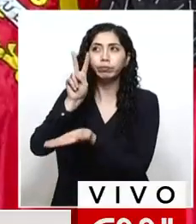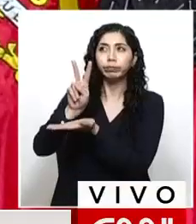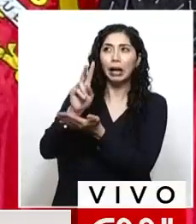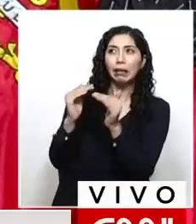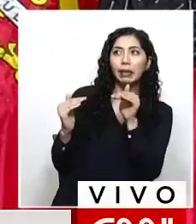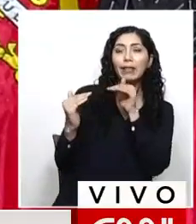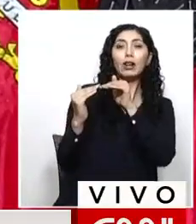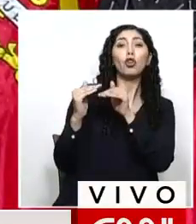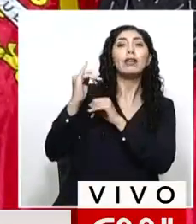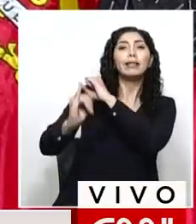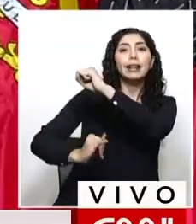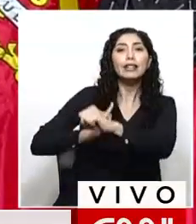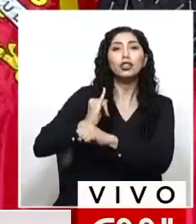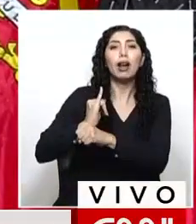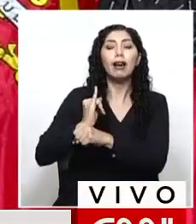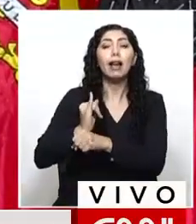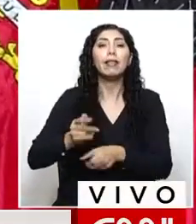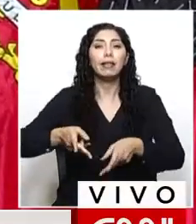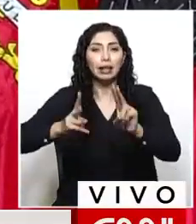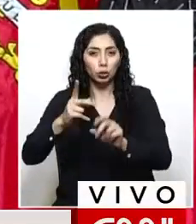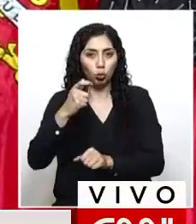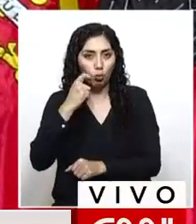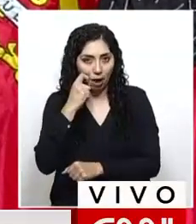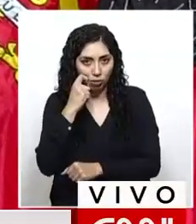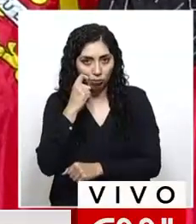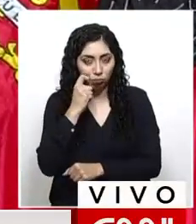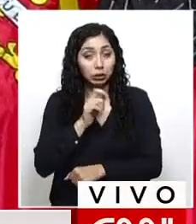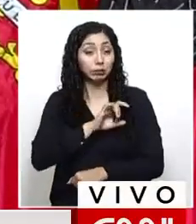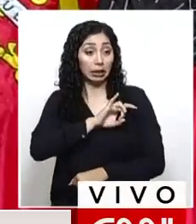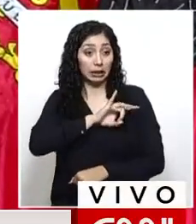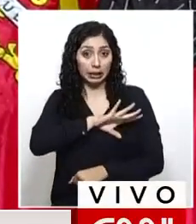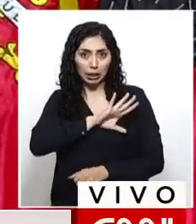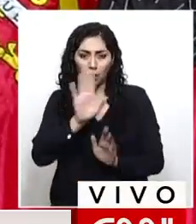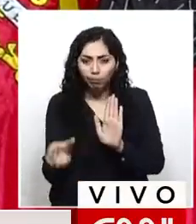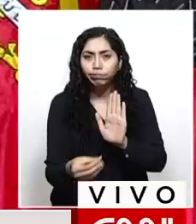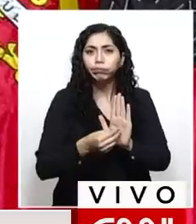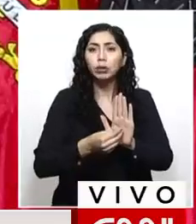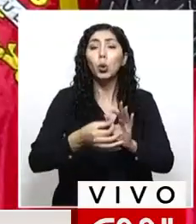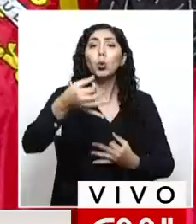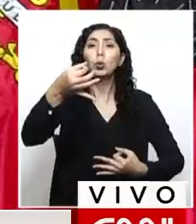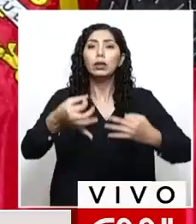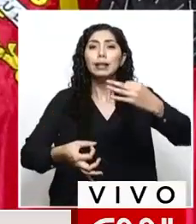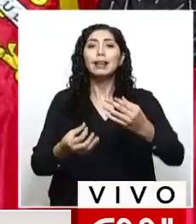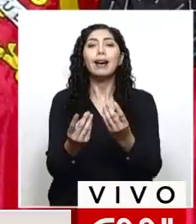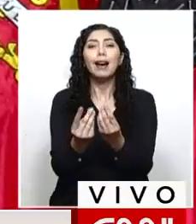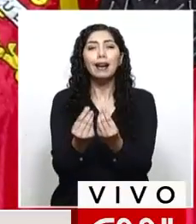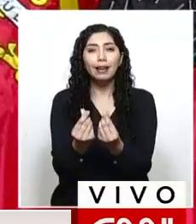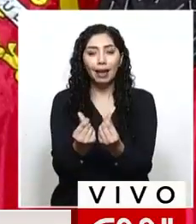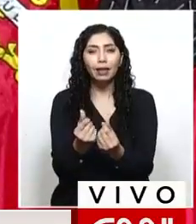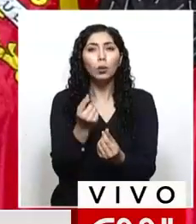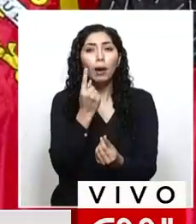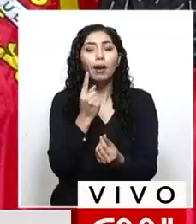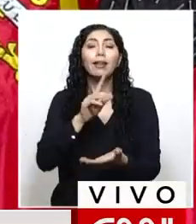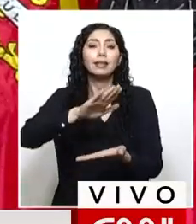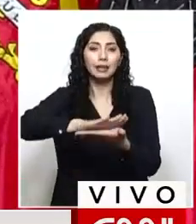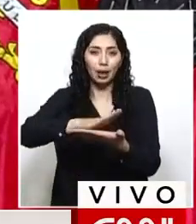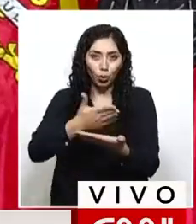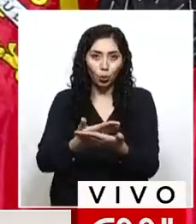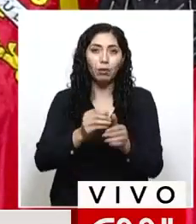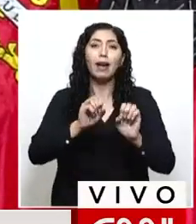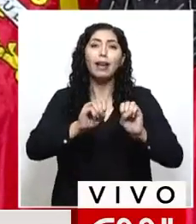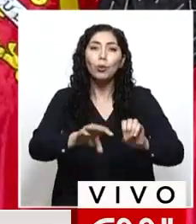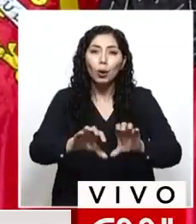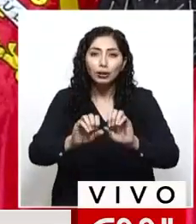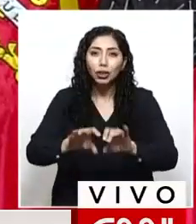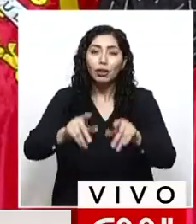derechos humanos. Es decir, un Chile que consagre con justicia y calidad la salud, la educación, el reconocimiento